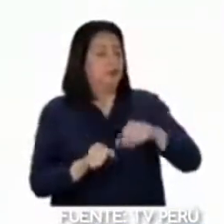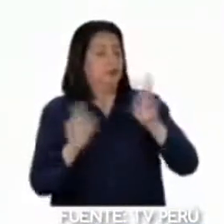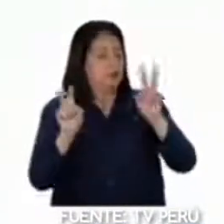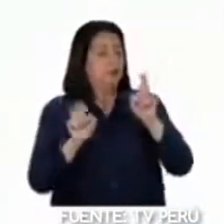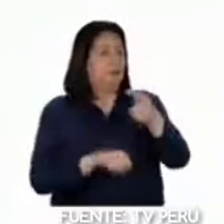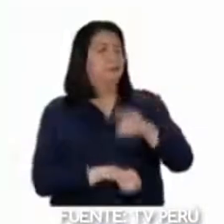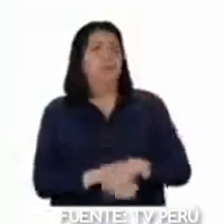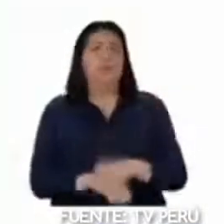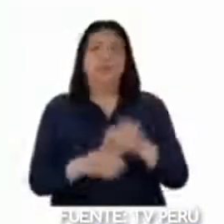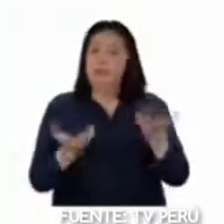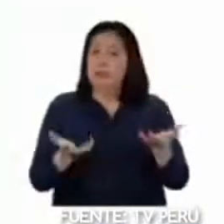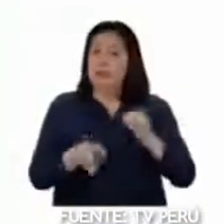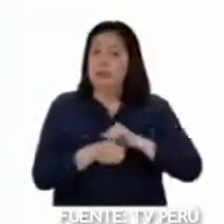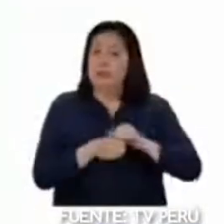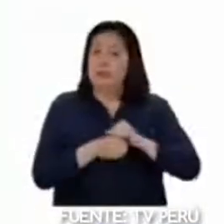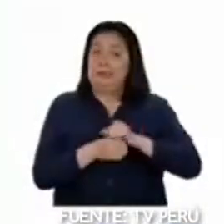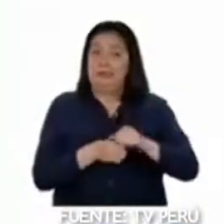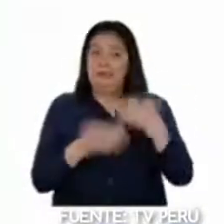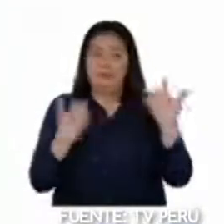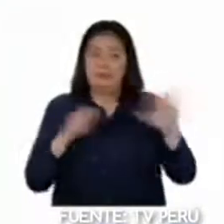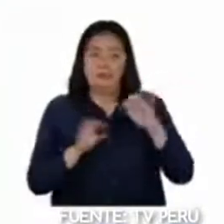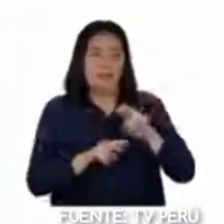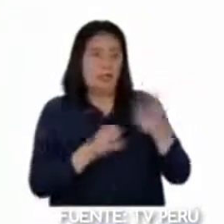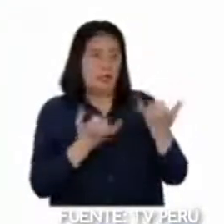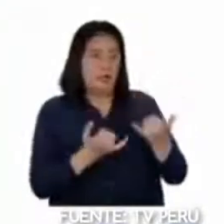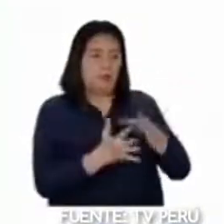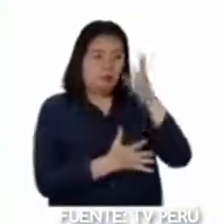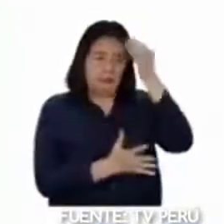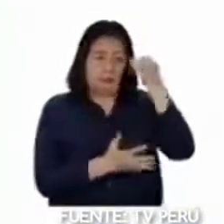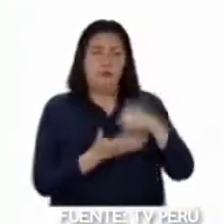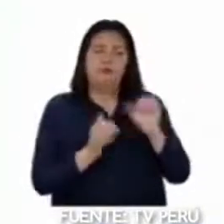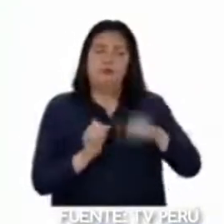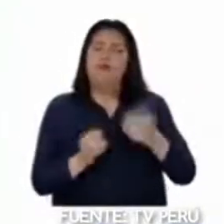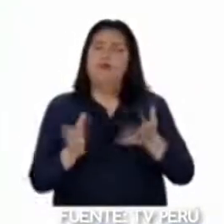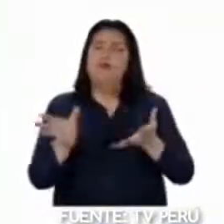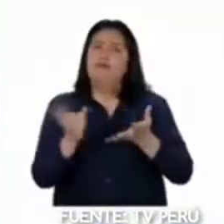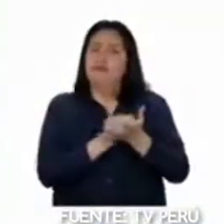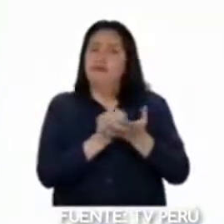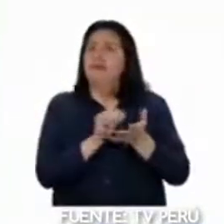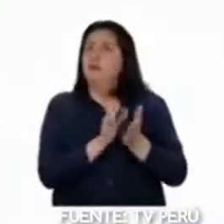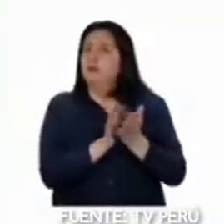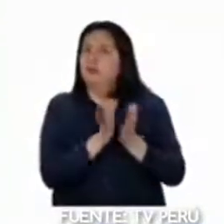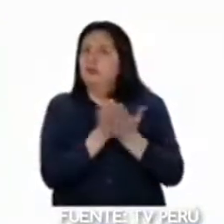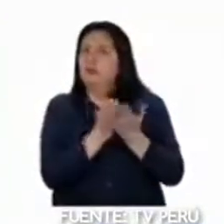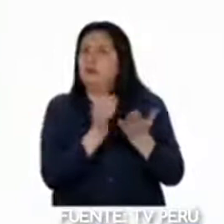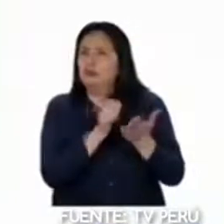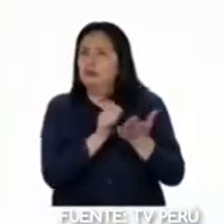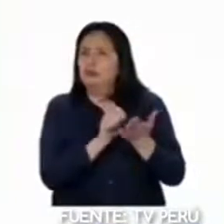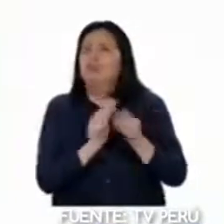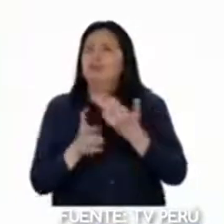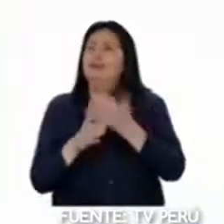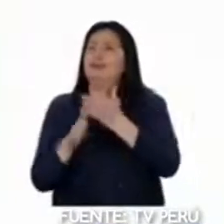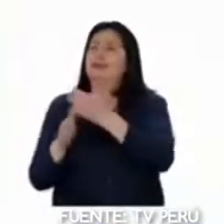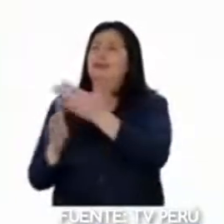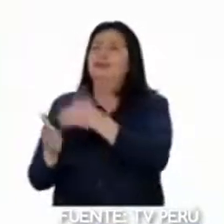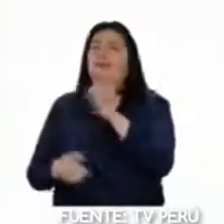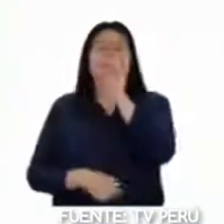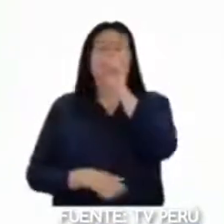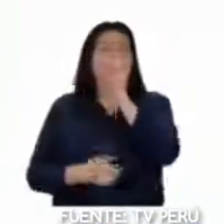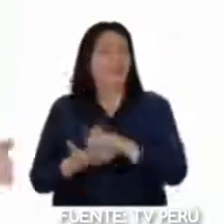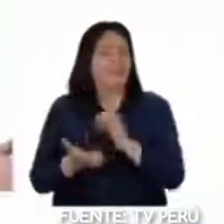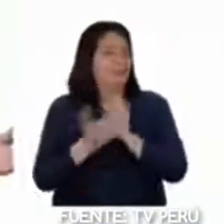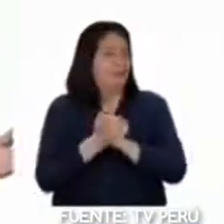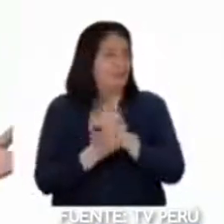este tema. Y cuando practiques lo que hemos visto en el programa de hoy, puedes registrarlo en tu cuaderno u hojas para compartirlo con tus